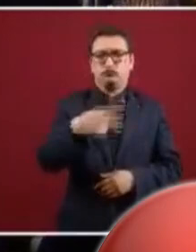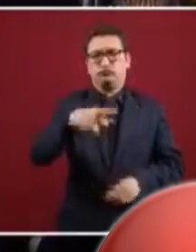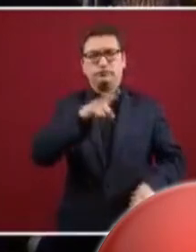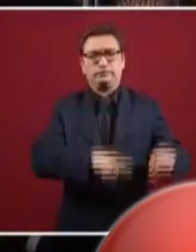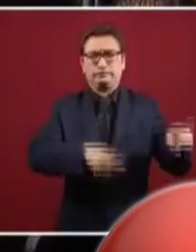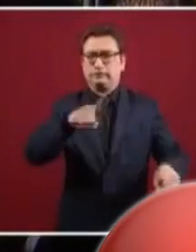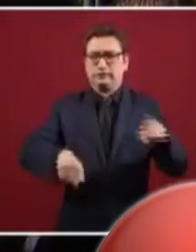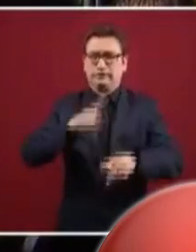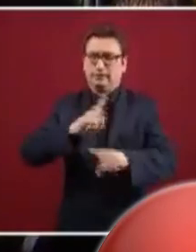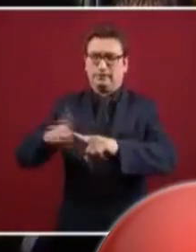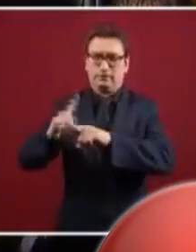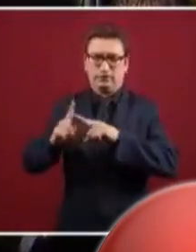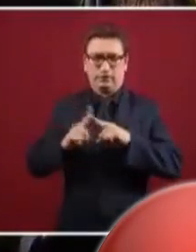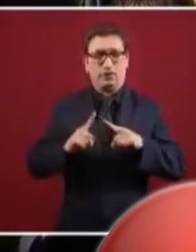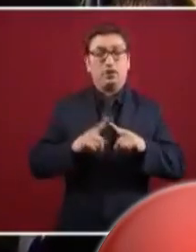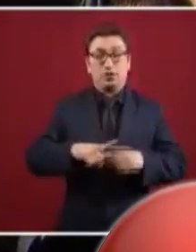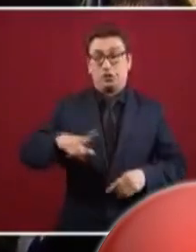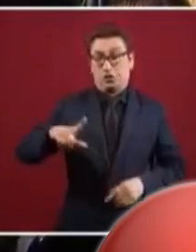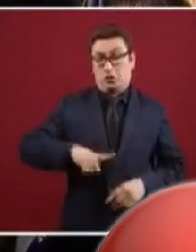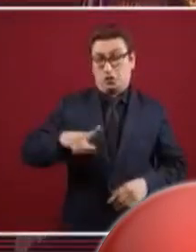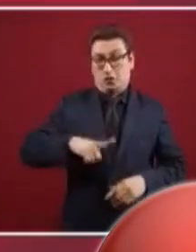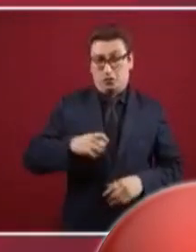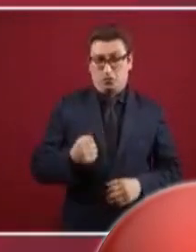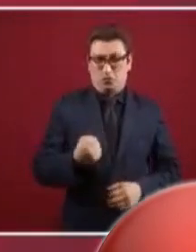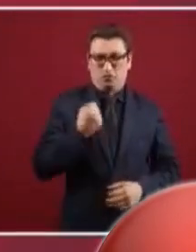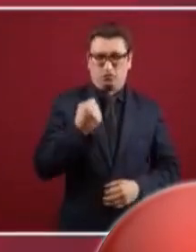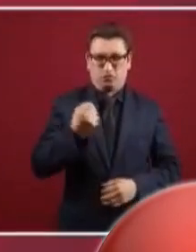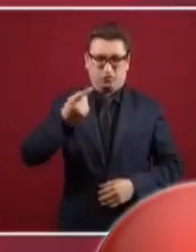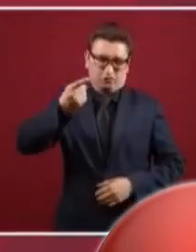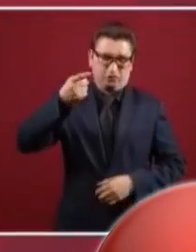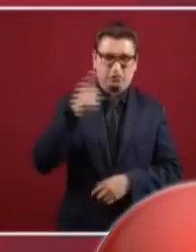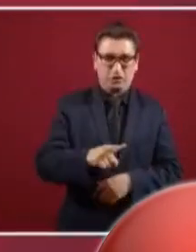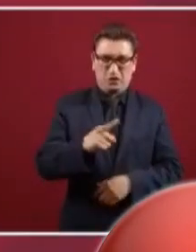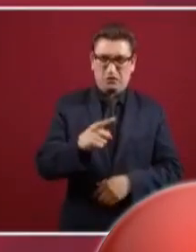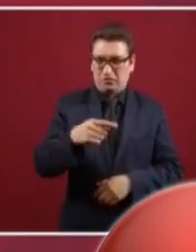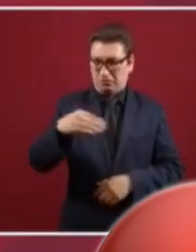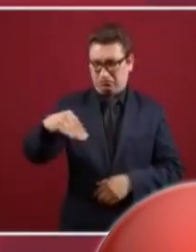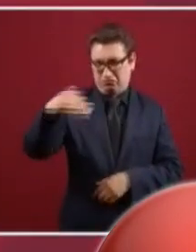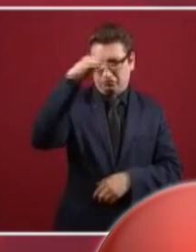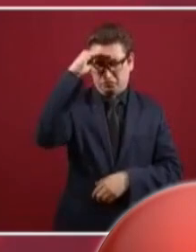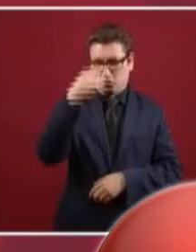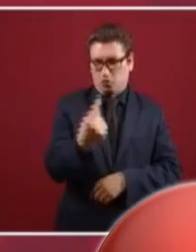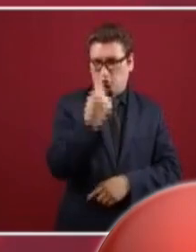La dictadura es, ya lo hemos dicho, pensamiento único.